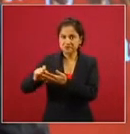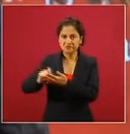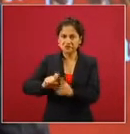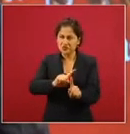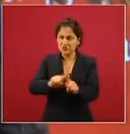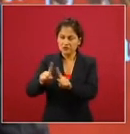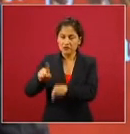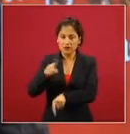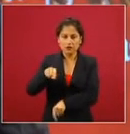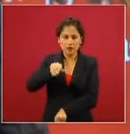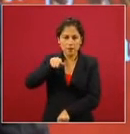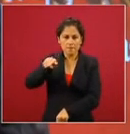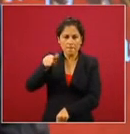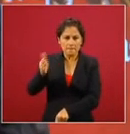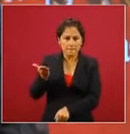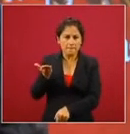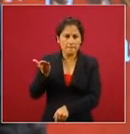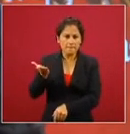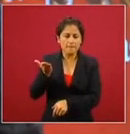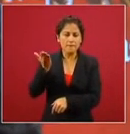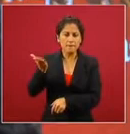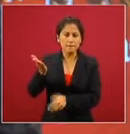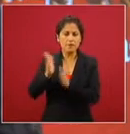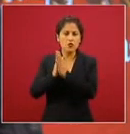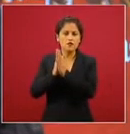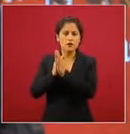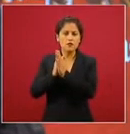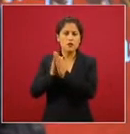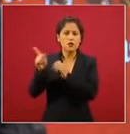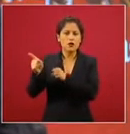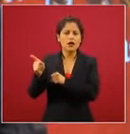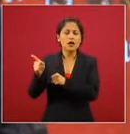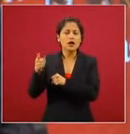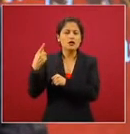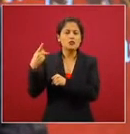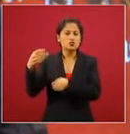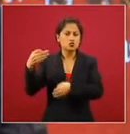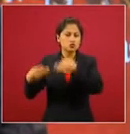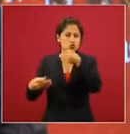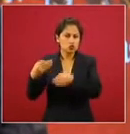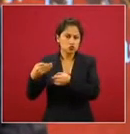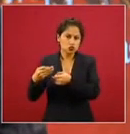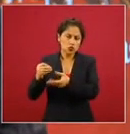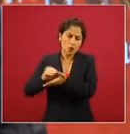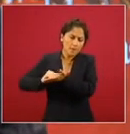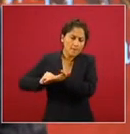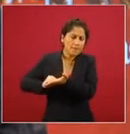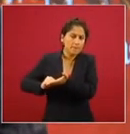pidiendo que se le perdonara la vida a Maximiliano.